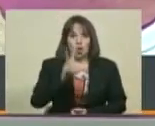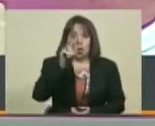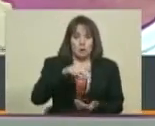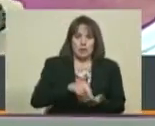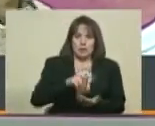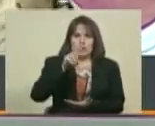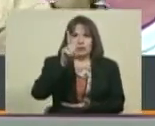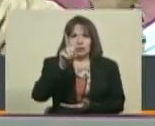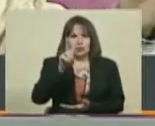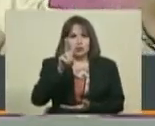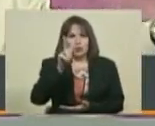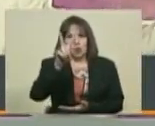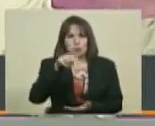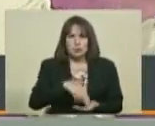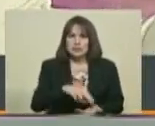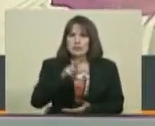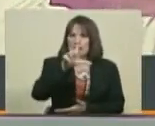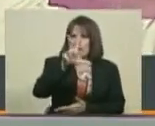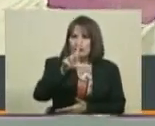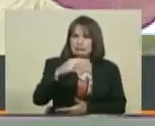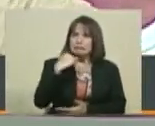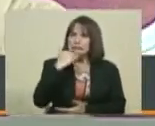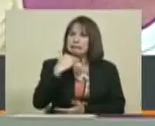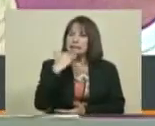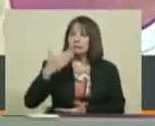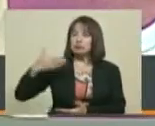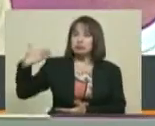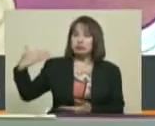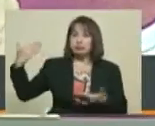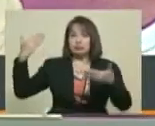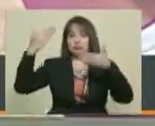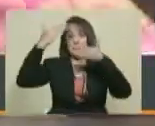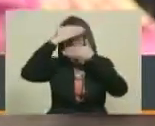2002-2003 estábamos terminando de salir de las viejas mafias sindicales.